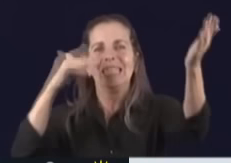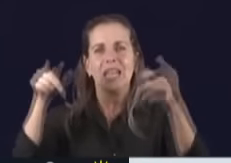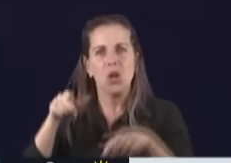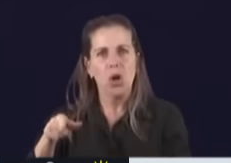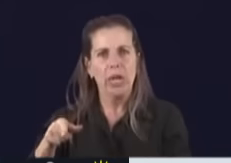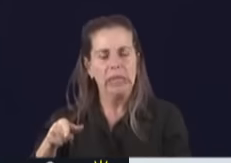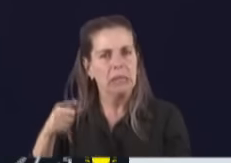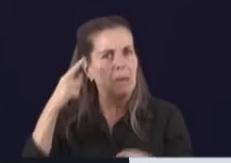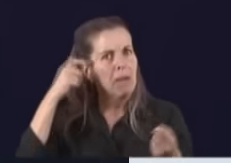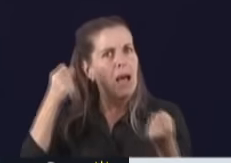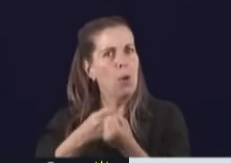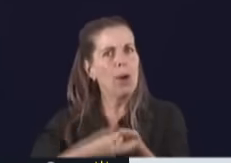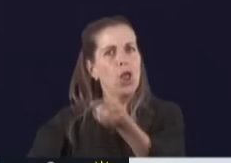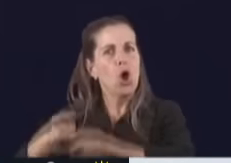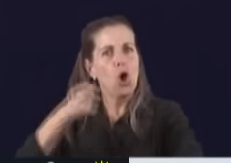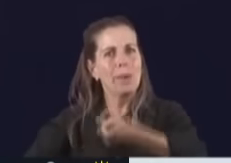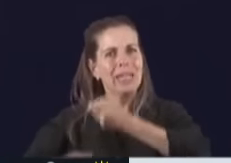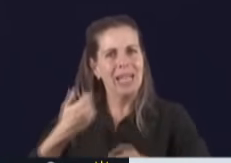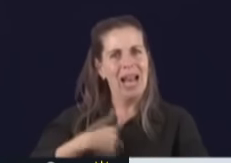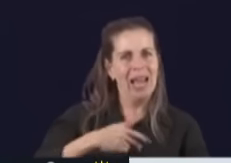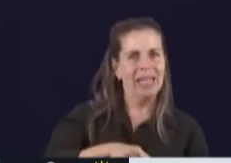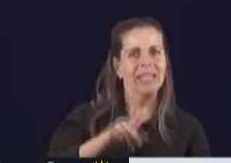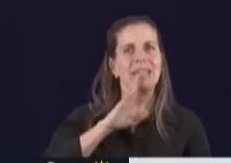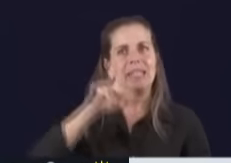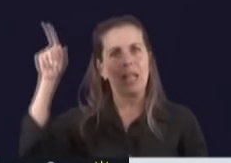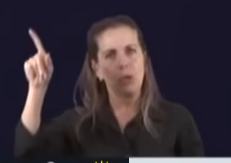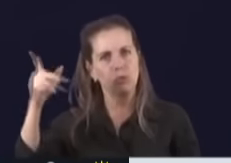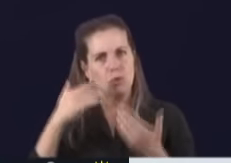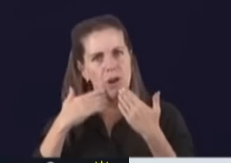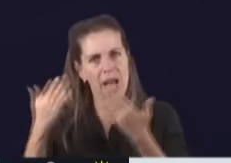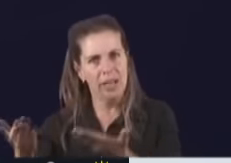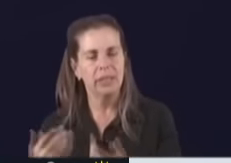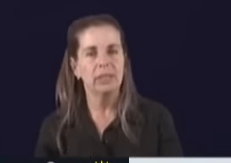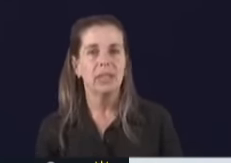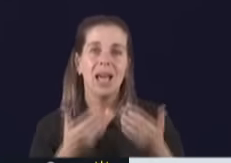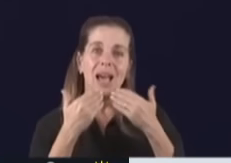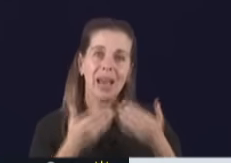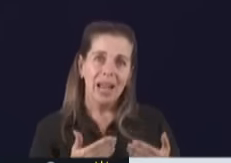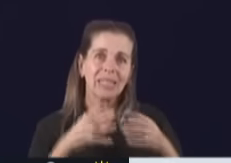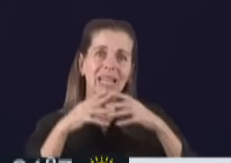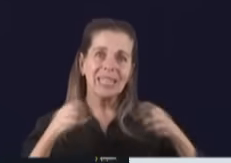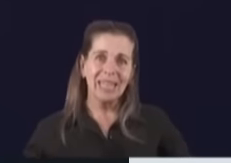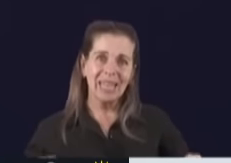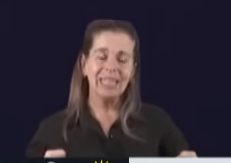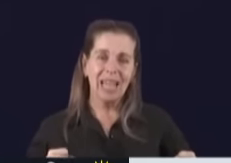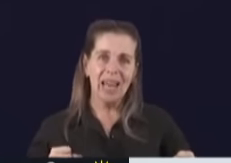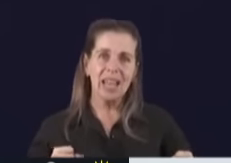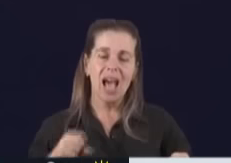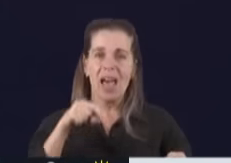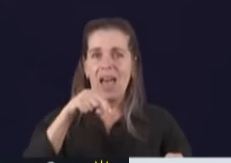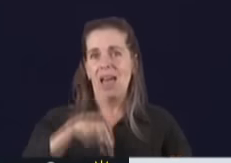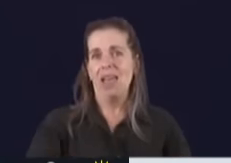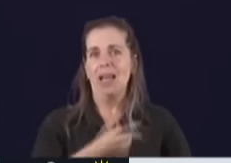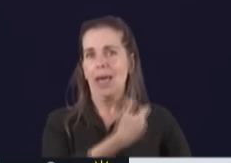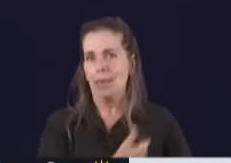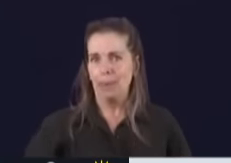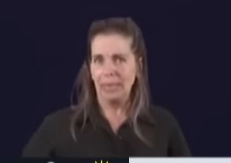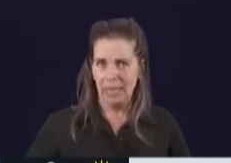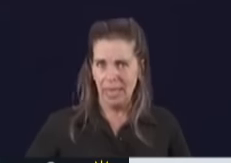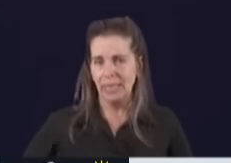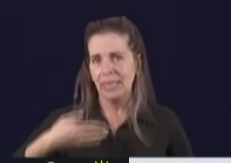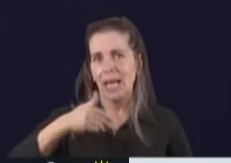acuerdo comercial con los Estados Unidos. A la secretaria legal y técnica de la Presidencia, María Ibarzábal,